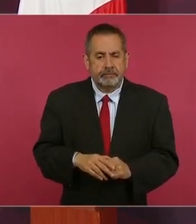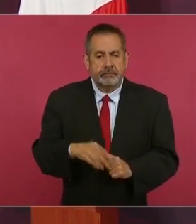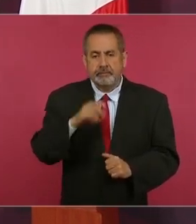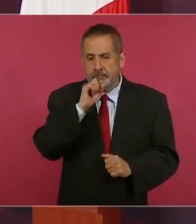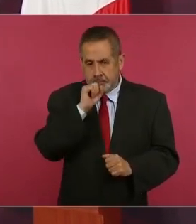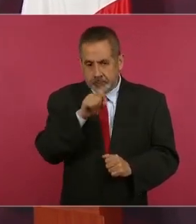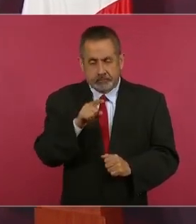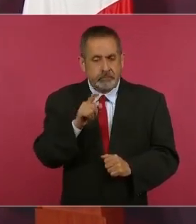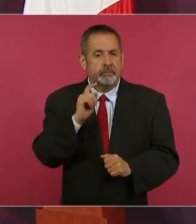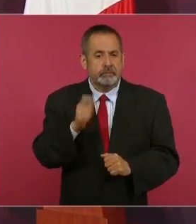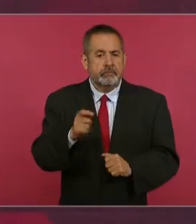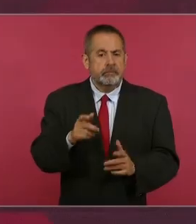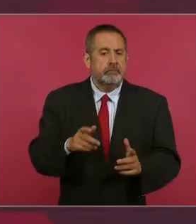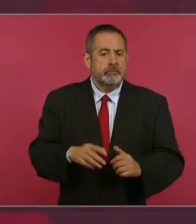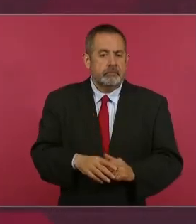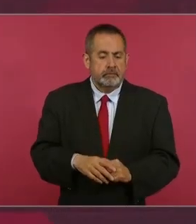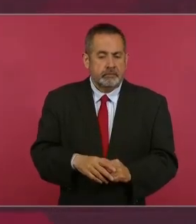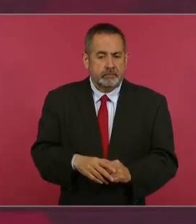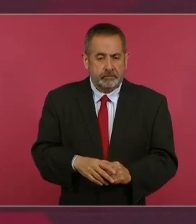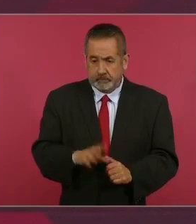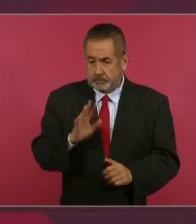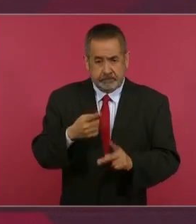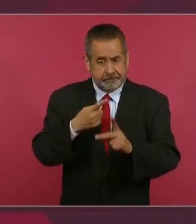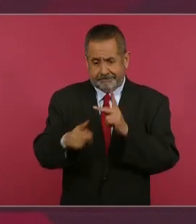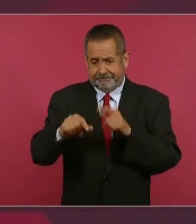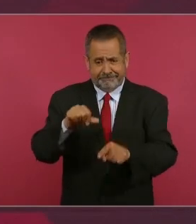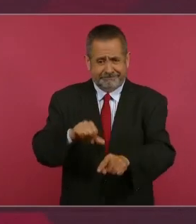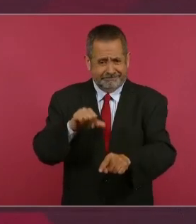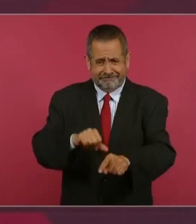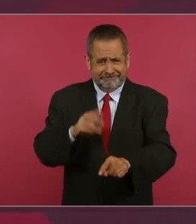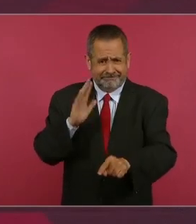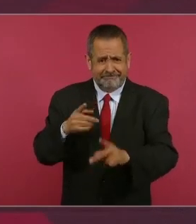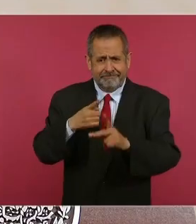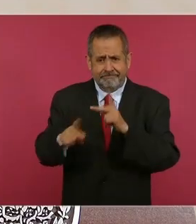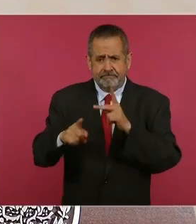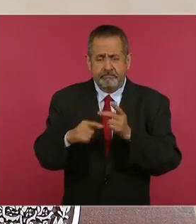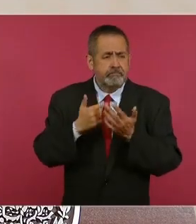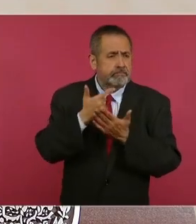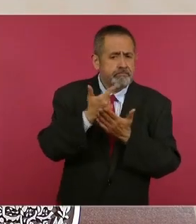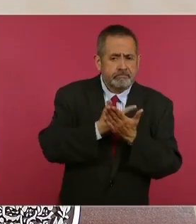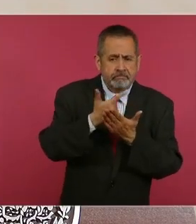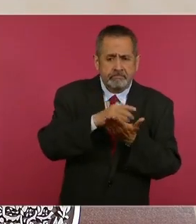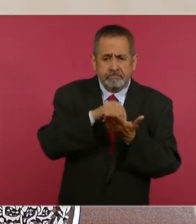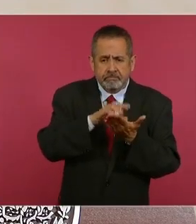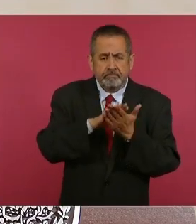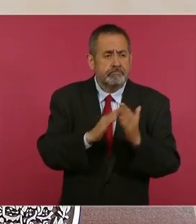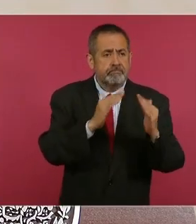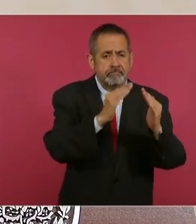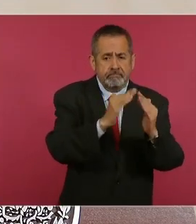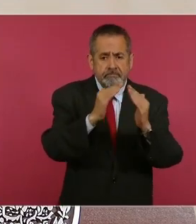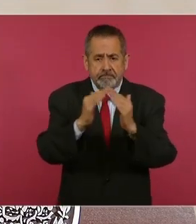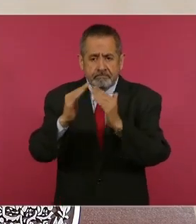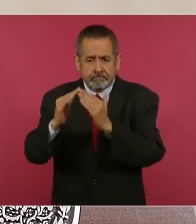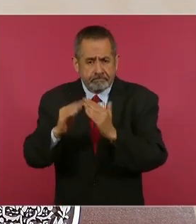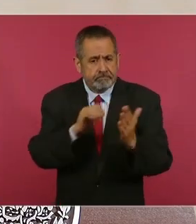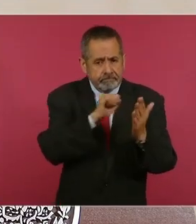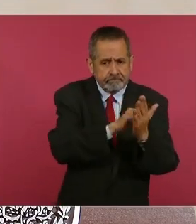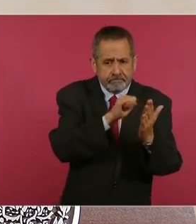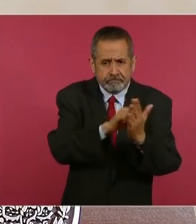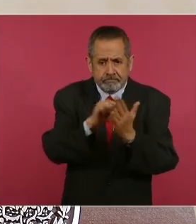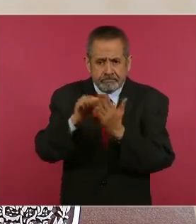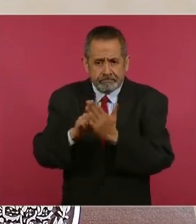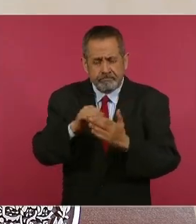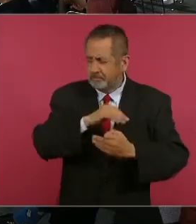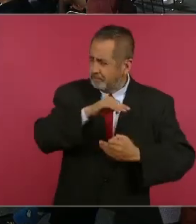ya empezó hoy, empieza el censo casa por casa. Se va a